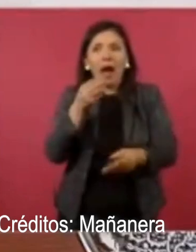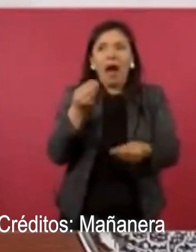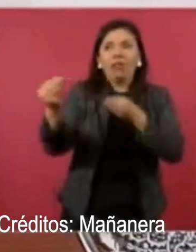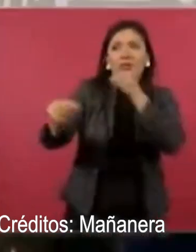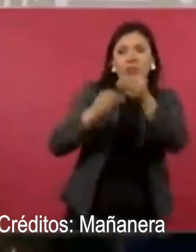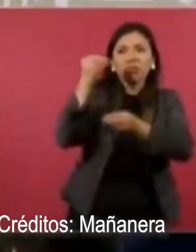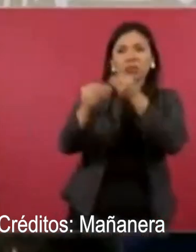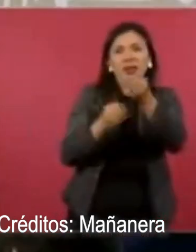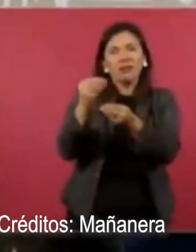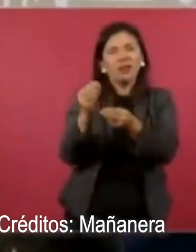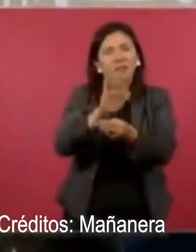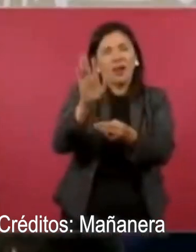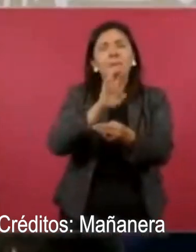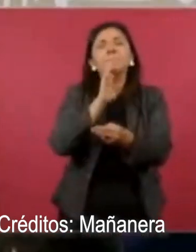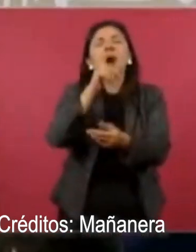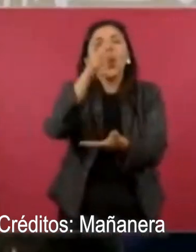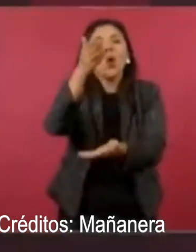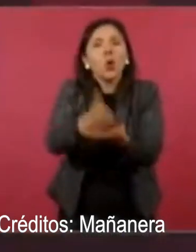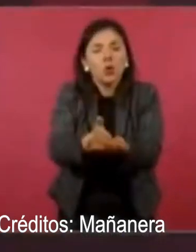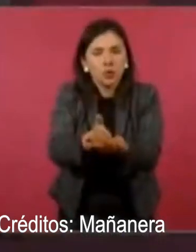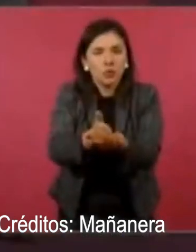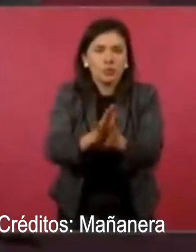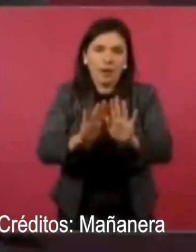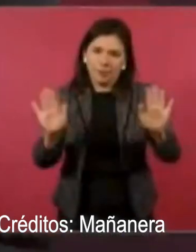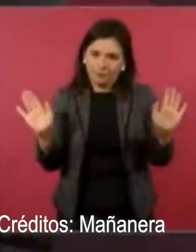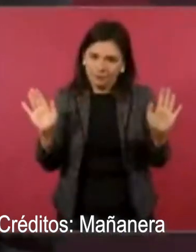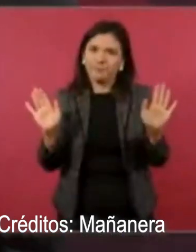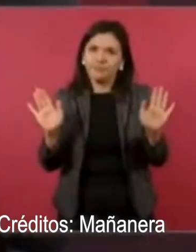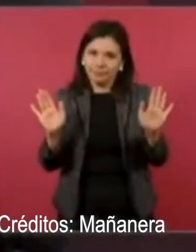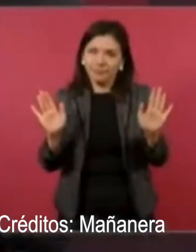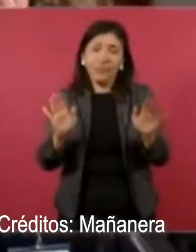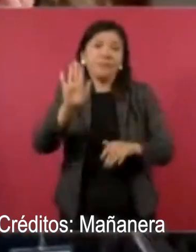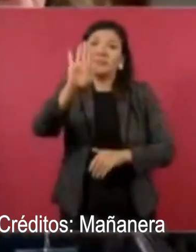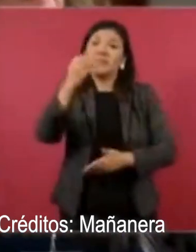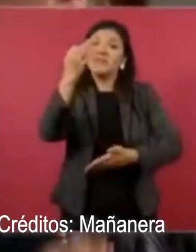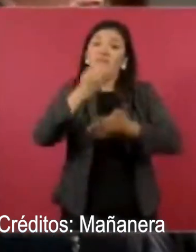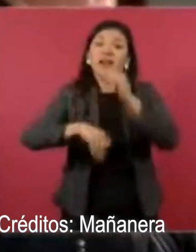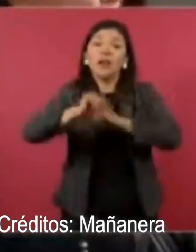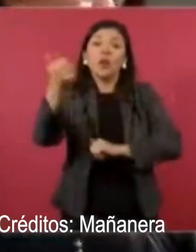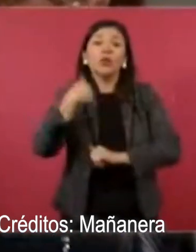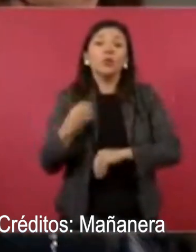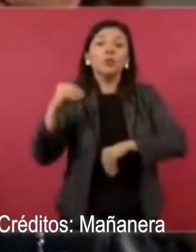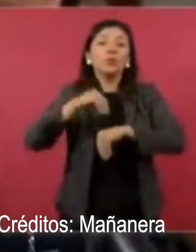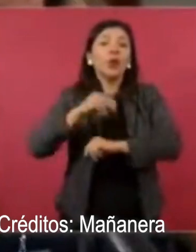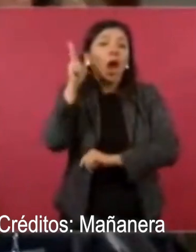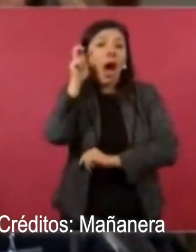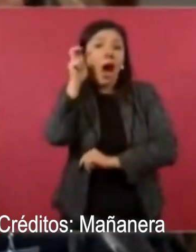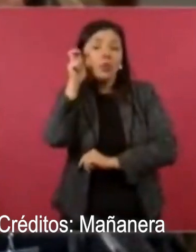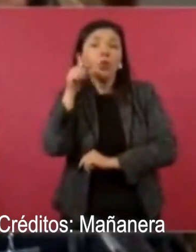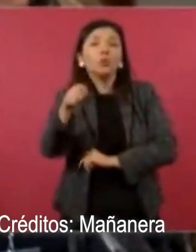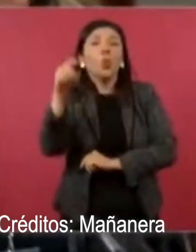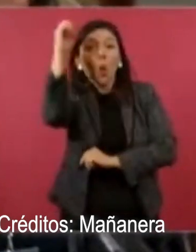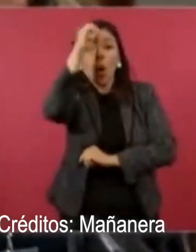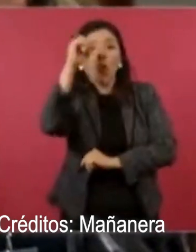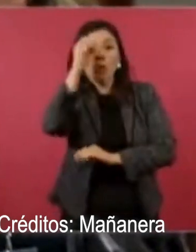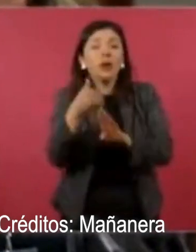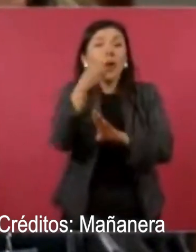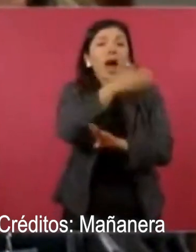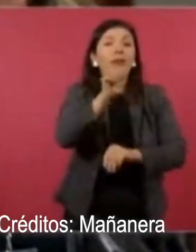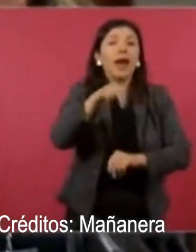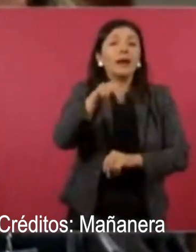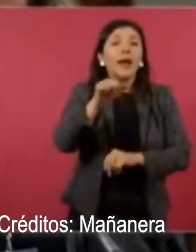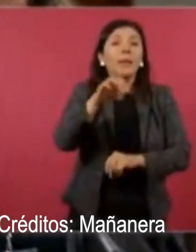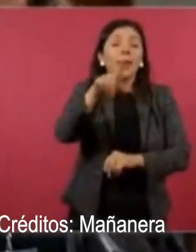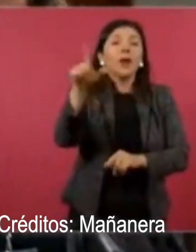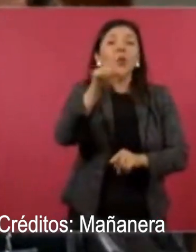y mejor vamos a dejarlo hasta ahí. No, si presidente, porque todavía le tengo que poner un audio de lo que usted opinaba de Anabel